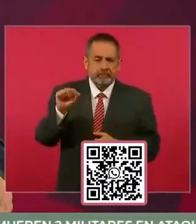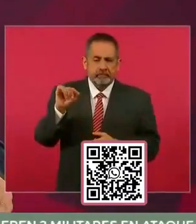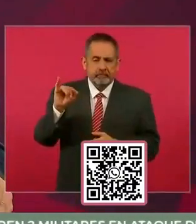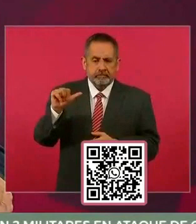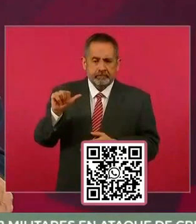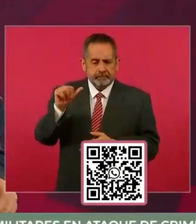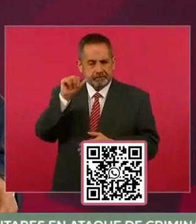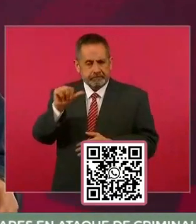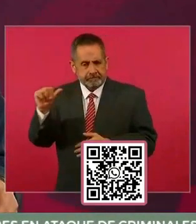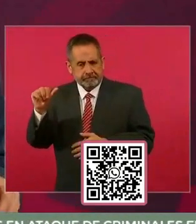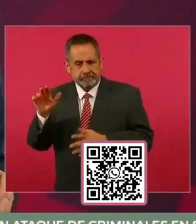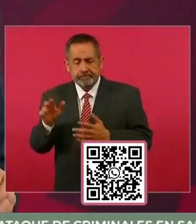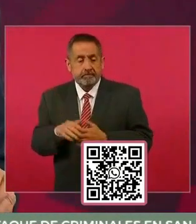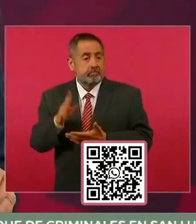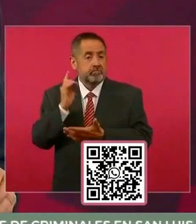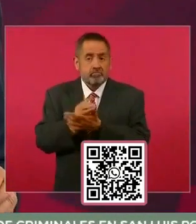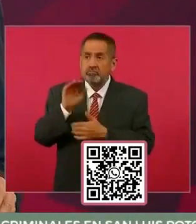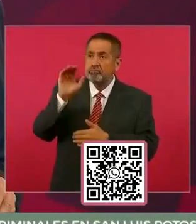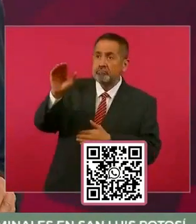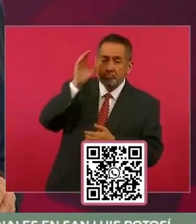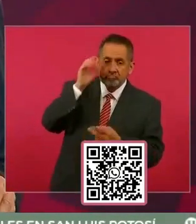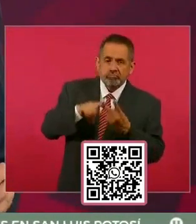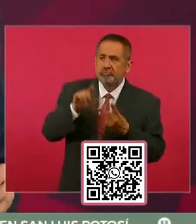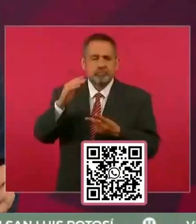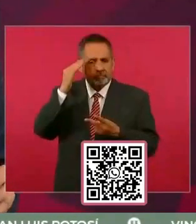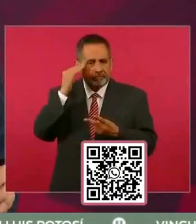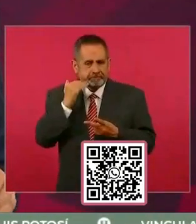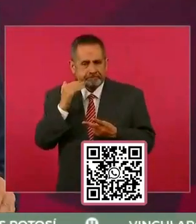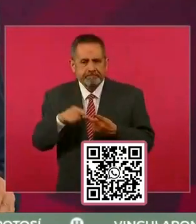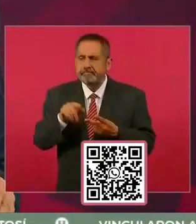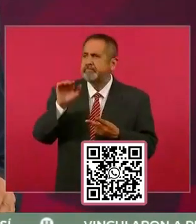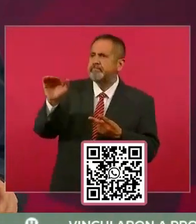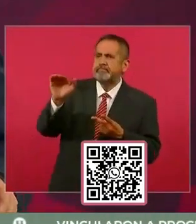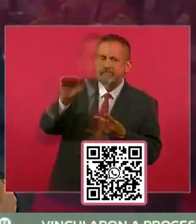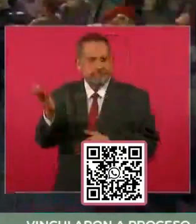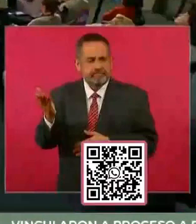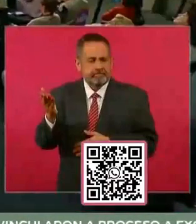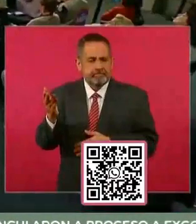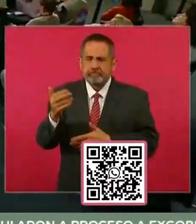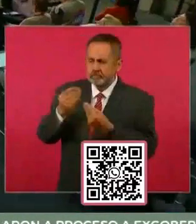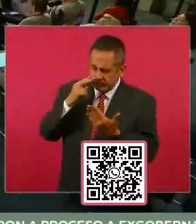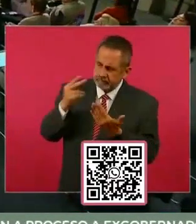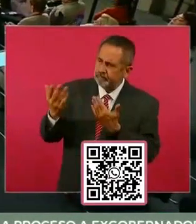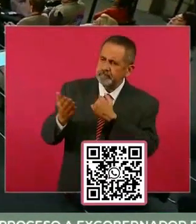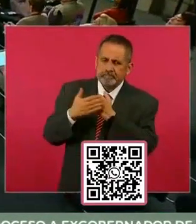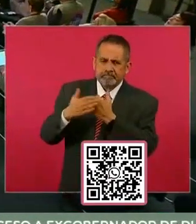Entonces, no solo a China, sino a Corea del Sur, a otros países, vamos a pedir que nos